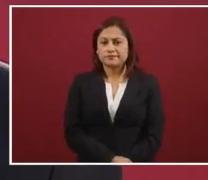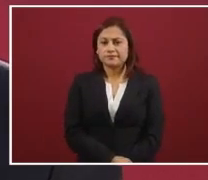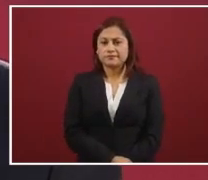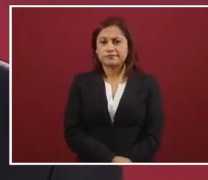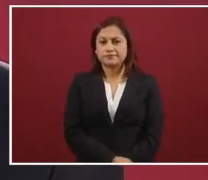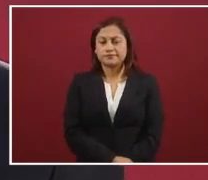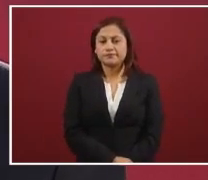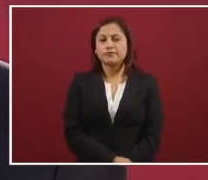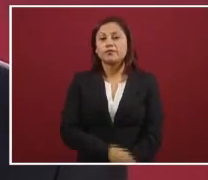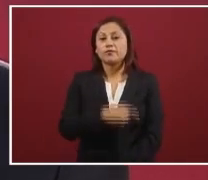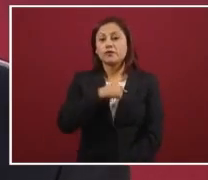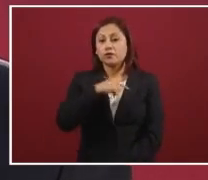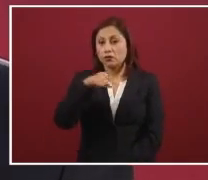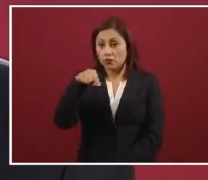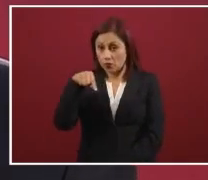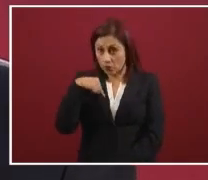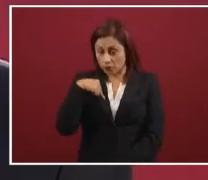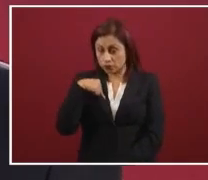estamos